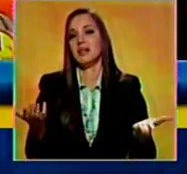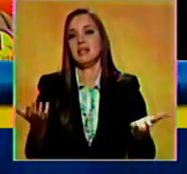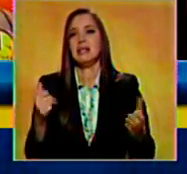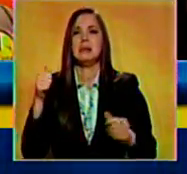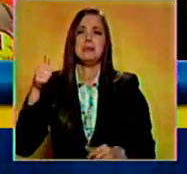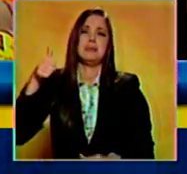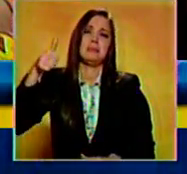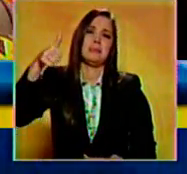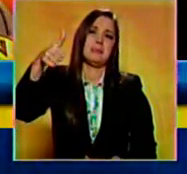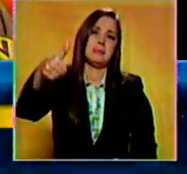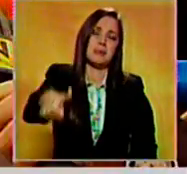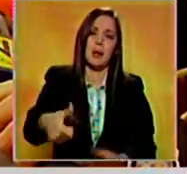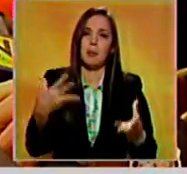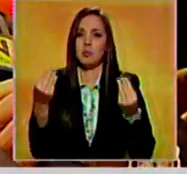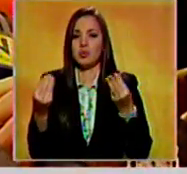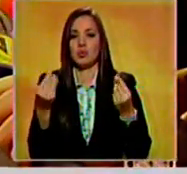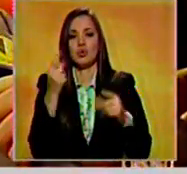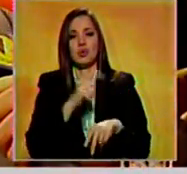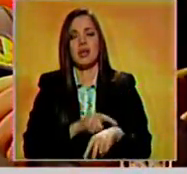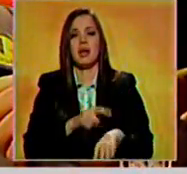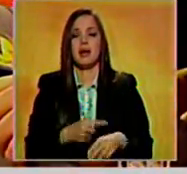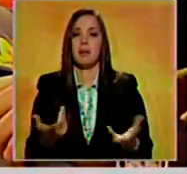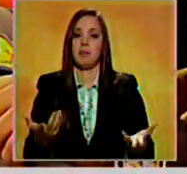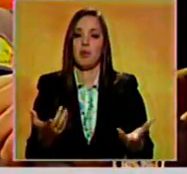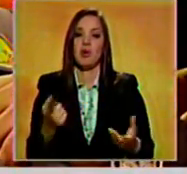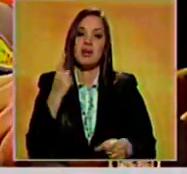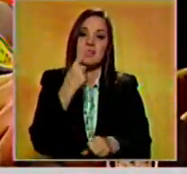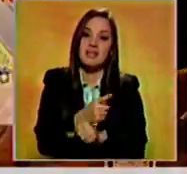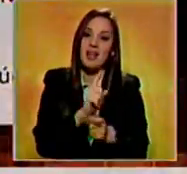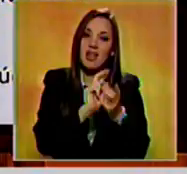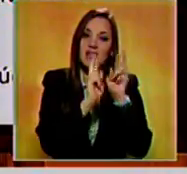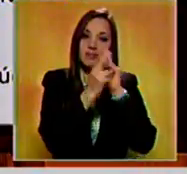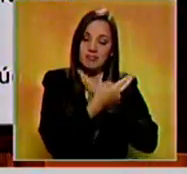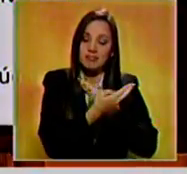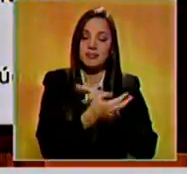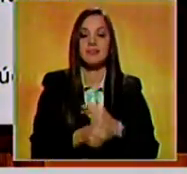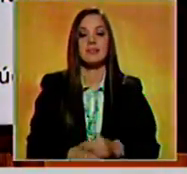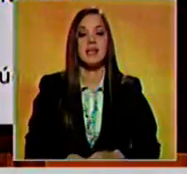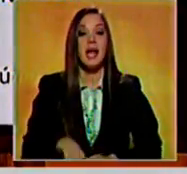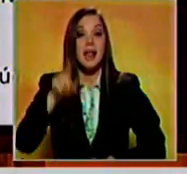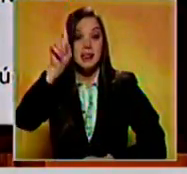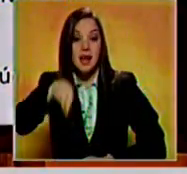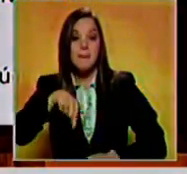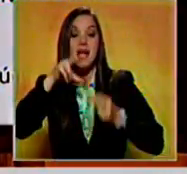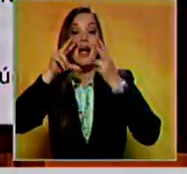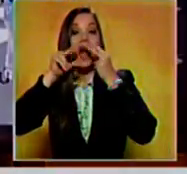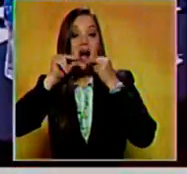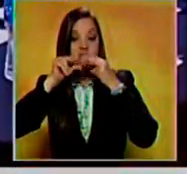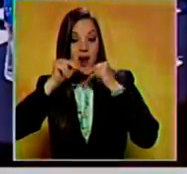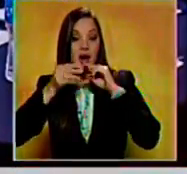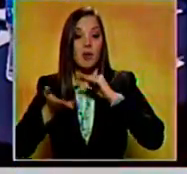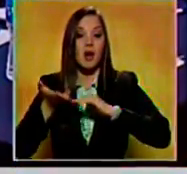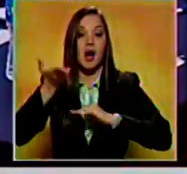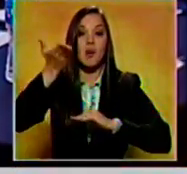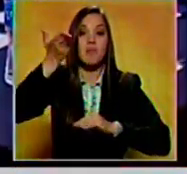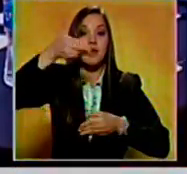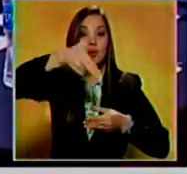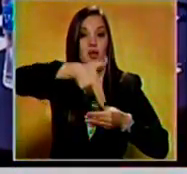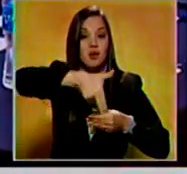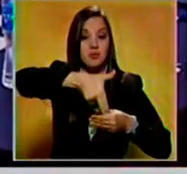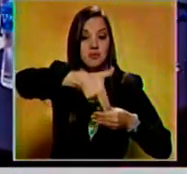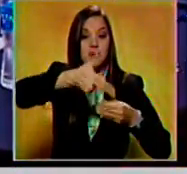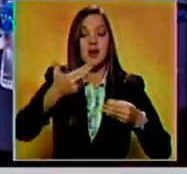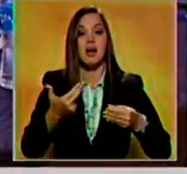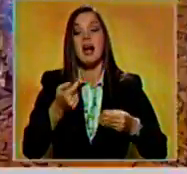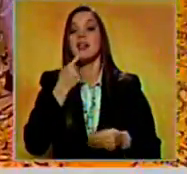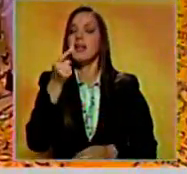existe. Alguna reforma tiene que producirse. El incremento de la gasolina también formó parte del análisis de este foro. Los expertos consideran que la medida